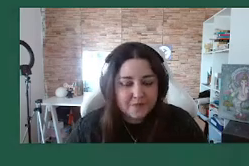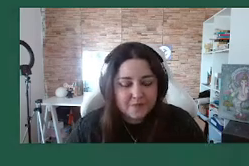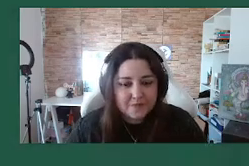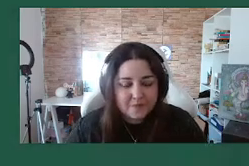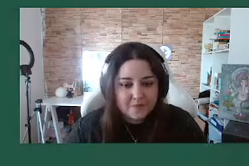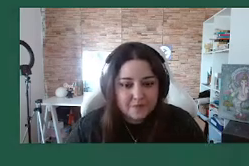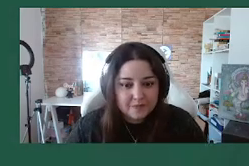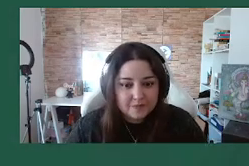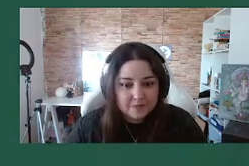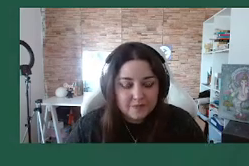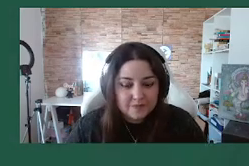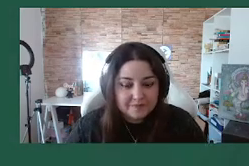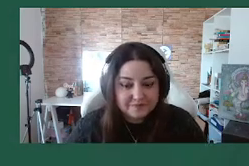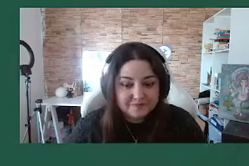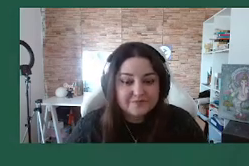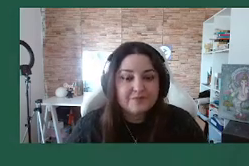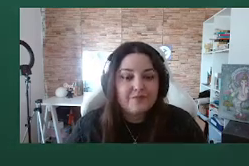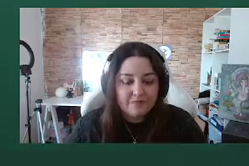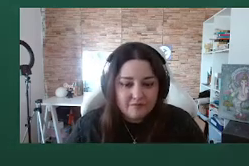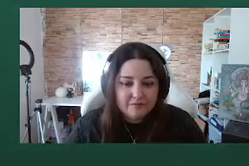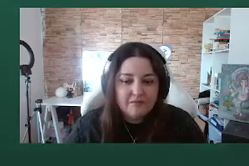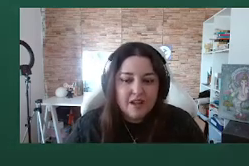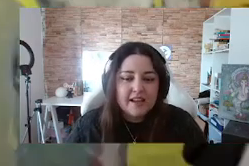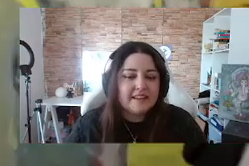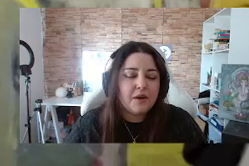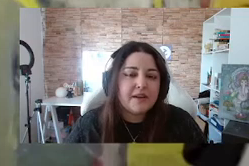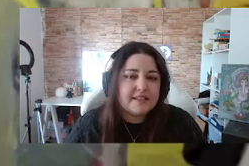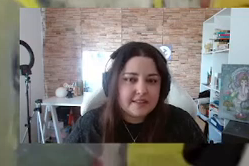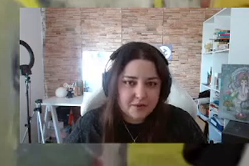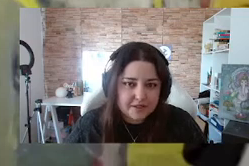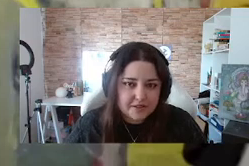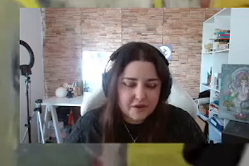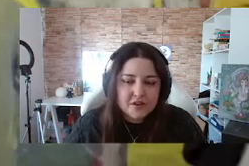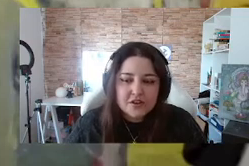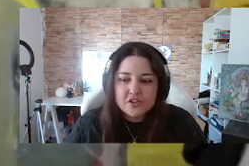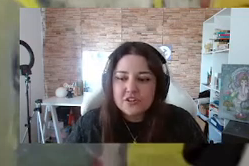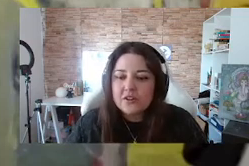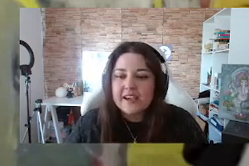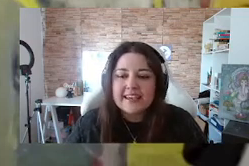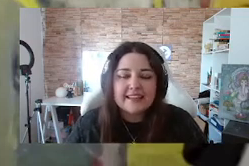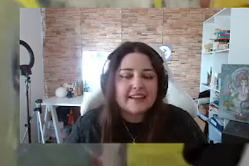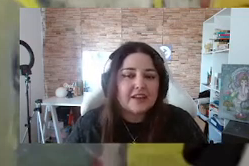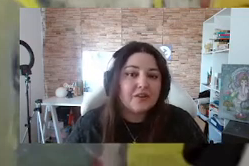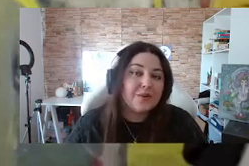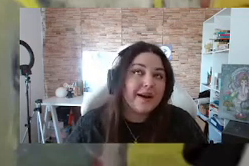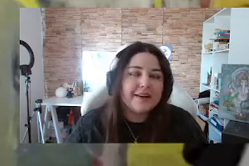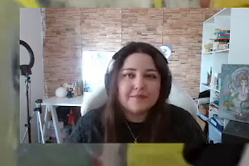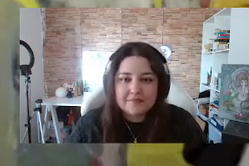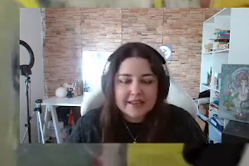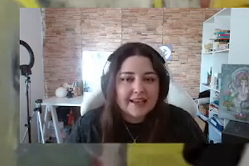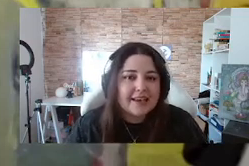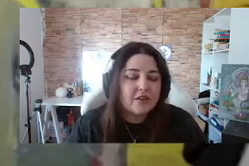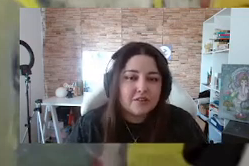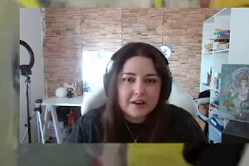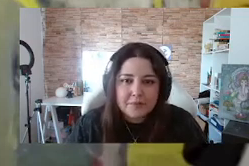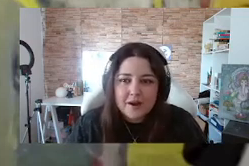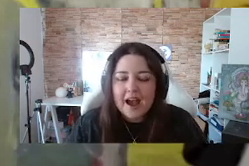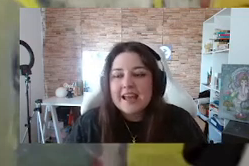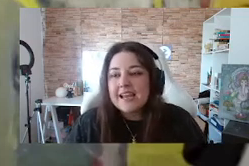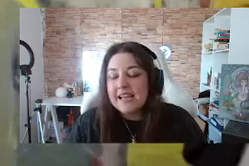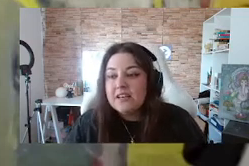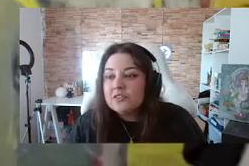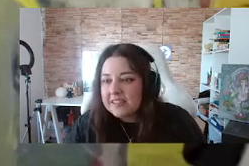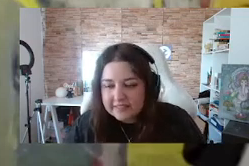marcar con una X la casilla de sexo en su pasaporte. Está buenísimo eso. Yo entiendo que hay gente que no, bueno, que es de otra